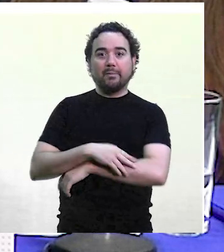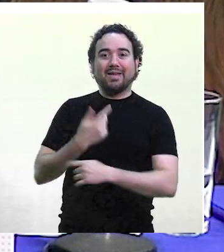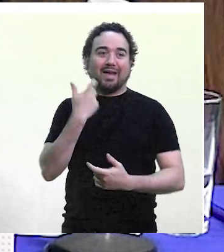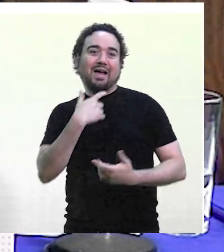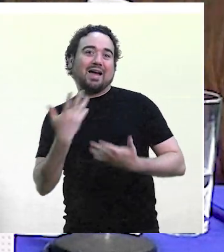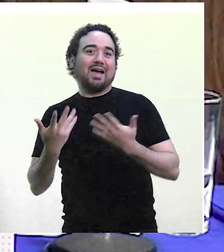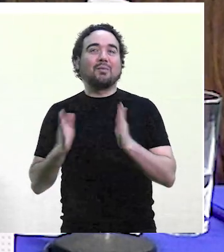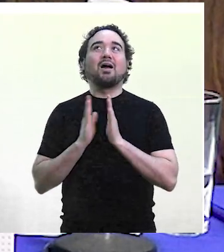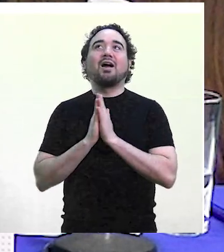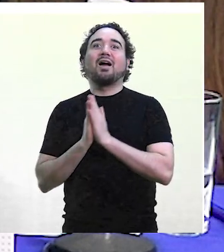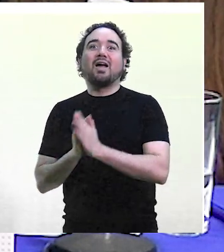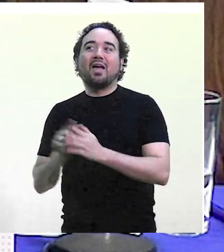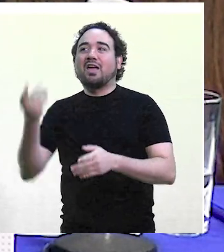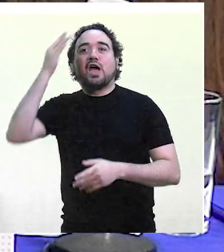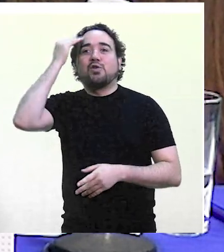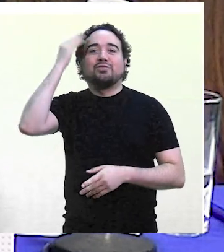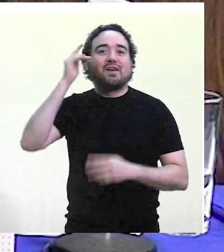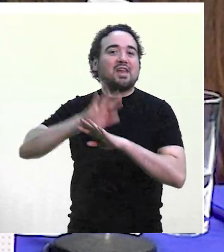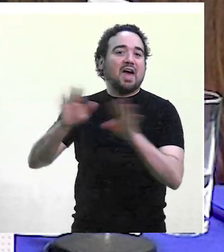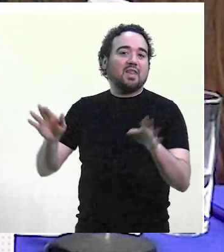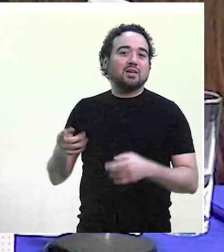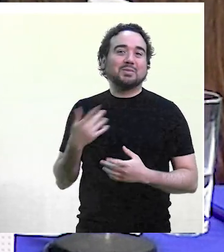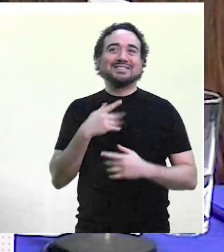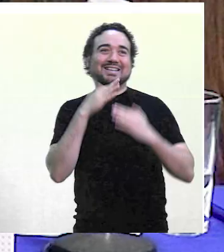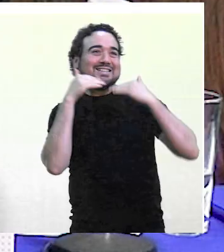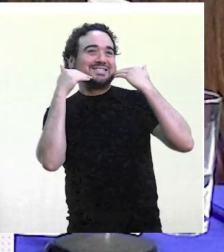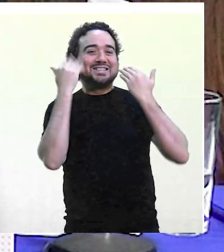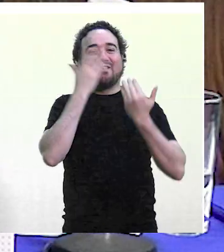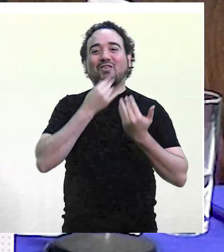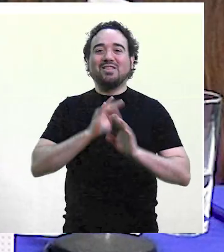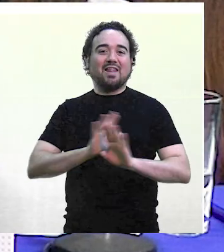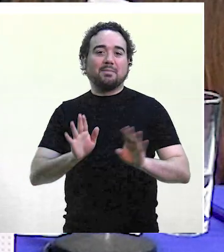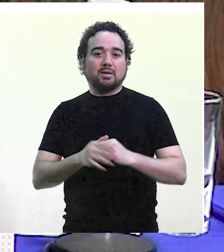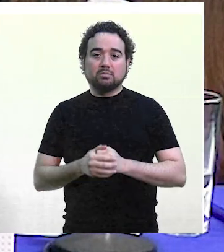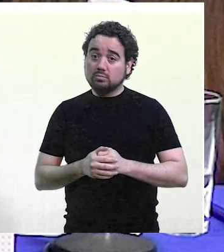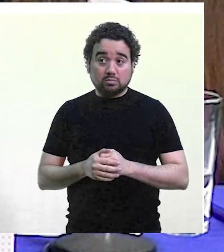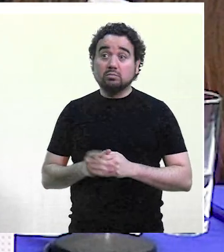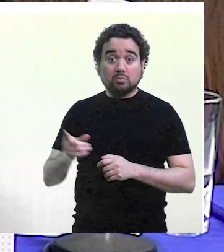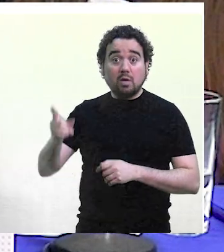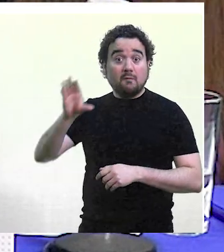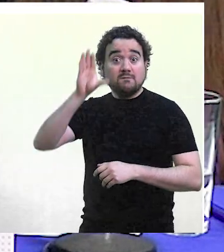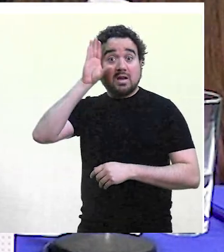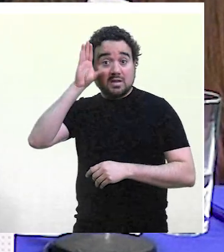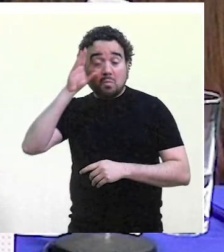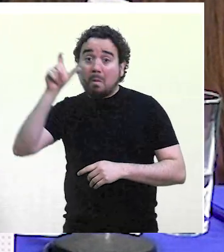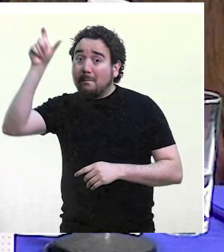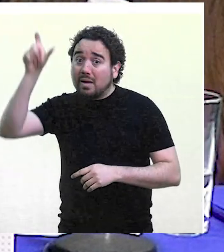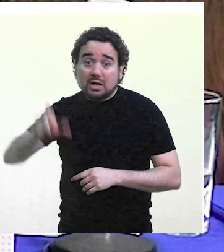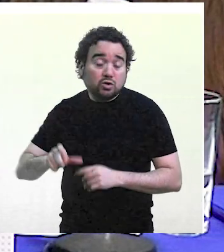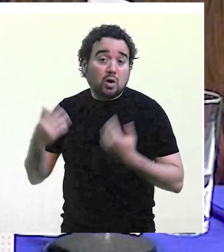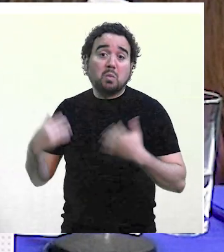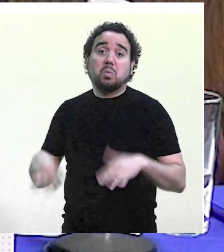claro, como es simpática, como es graciosa, como tiene ángel. No debe saber nada. Exacto, es como, a ver, sin embargo, Bachelet es el tremendo